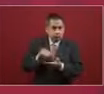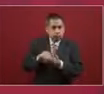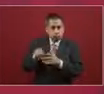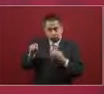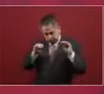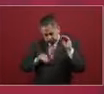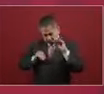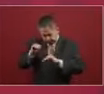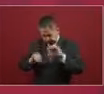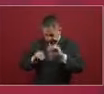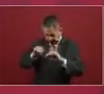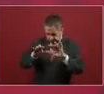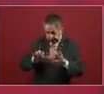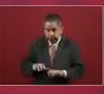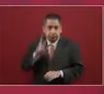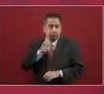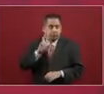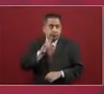eso.